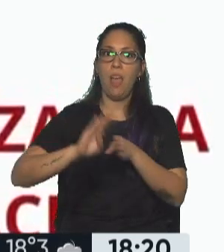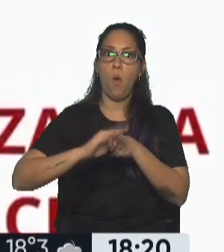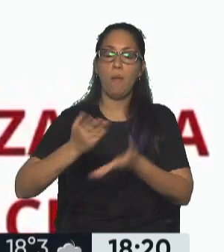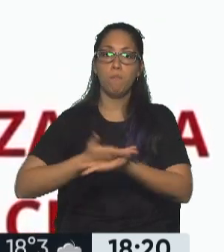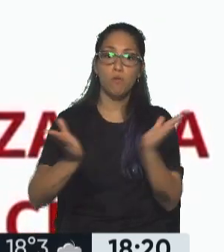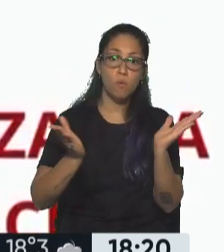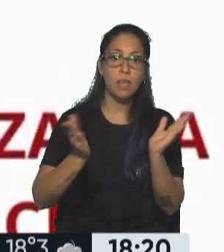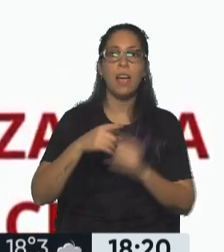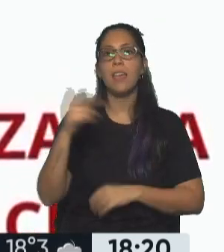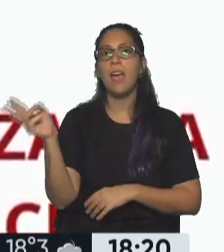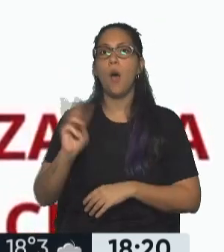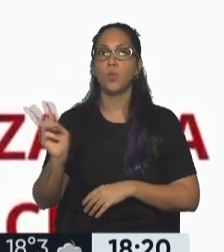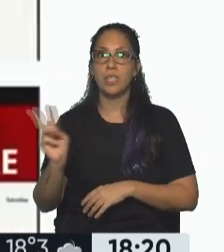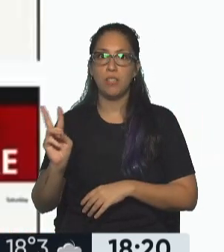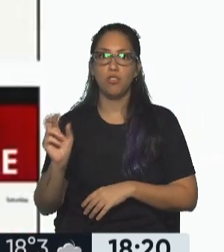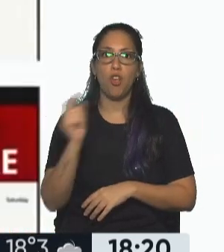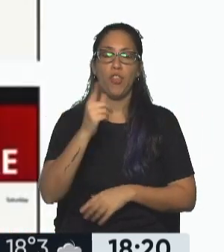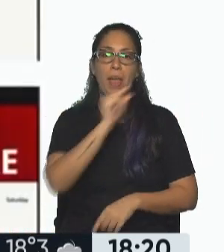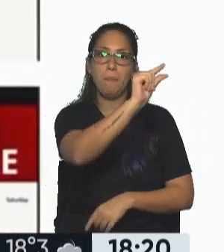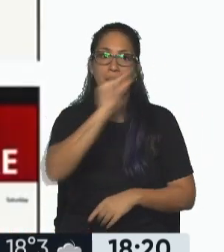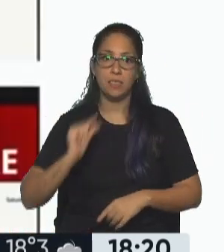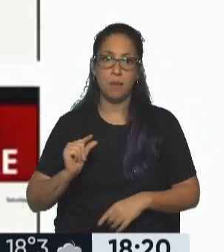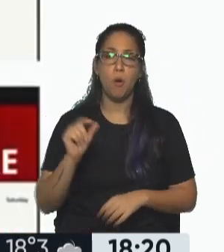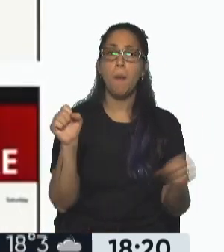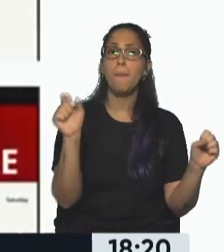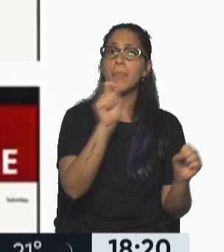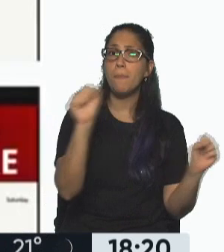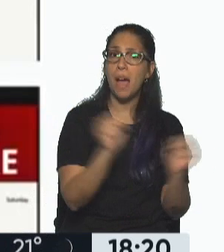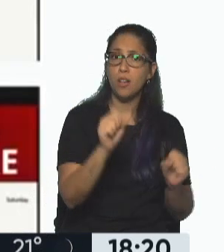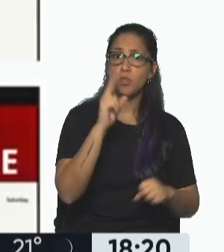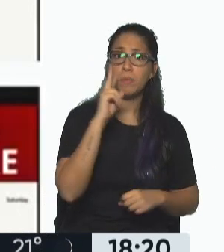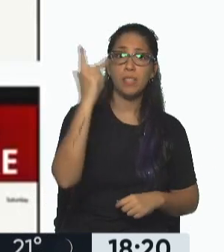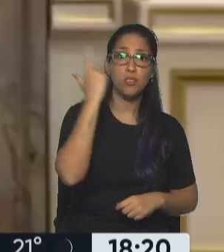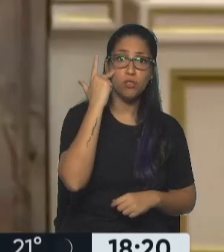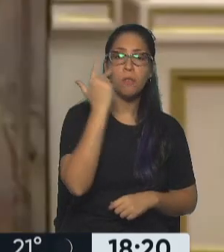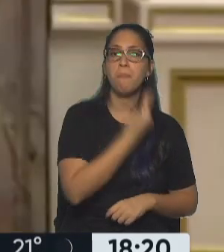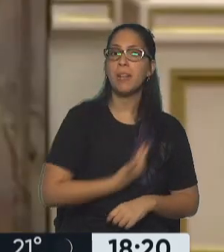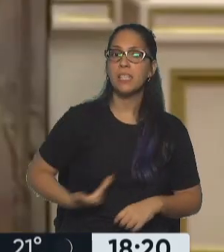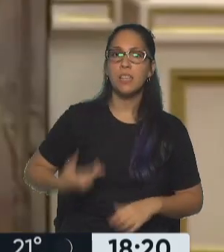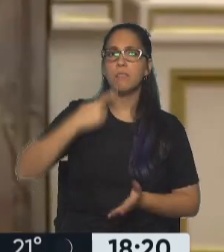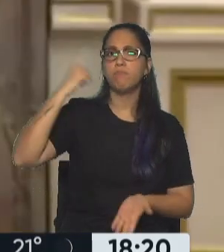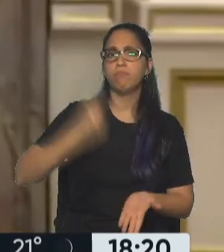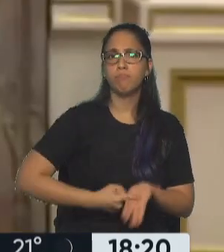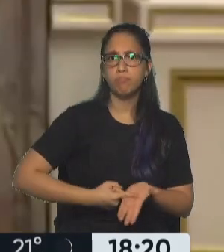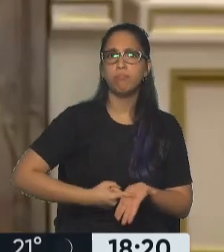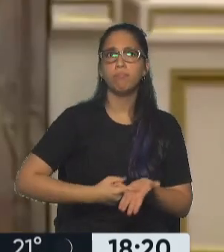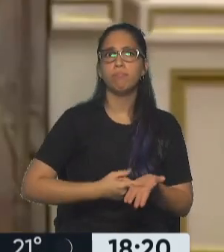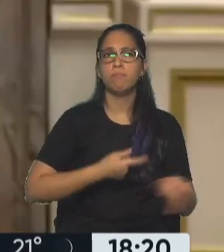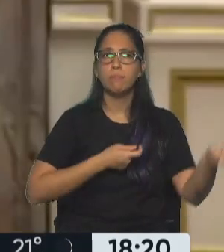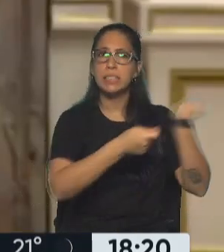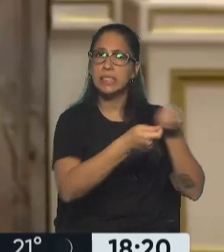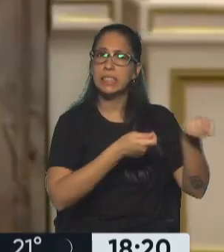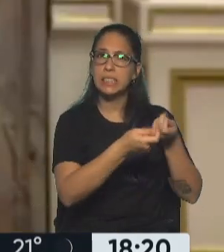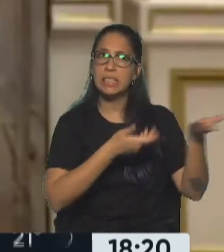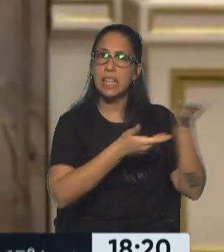pública y la función de autorizar la operación. En mayo de 2018, el presidente de la Nación tomó la decisión de emprender las negociaciones con el